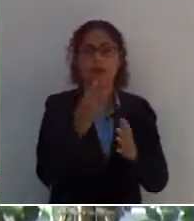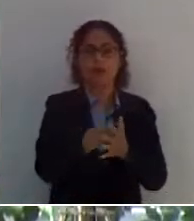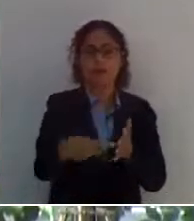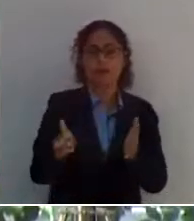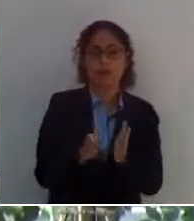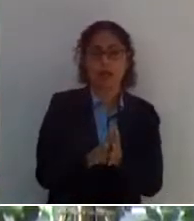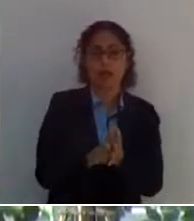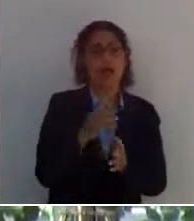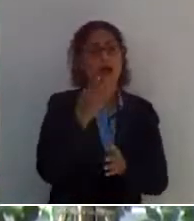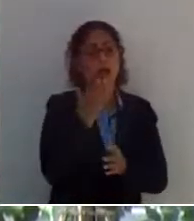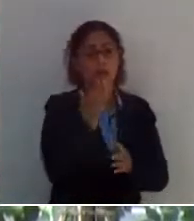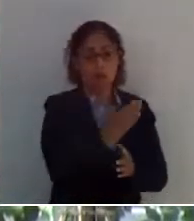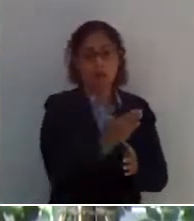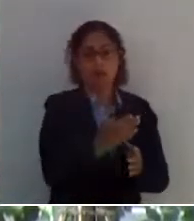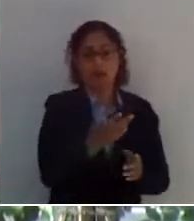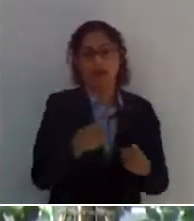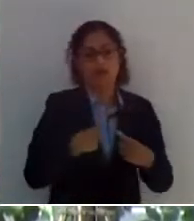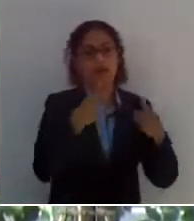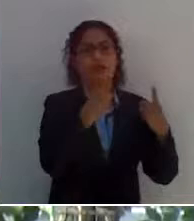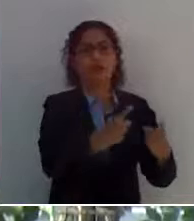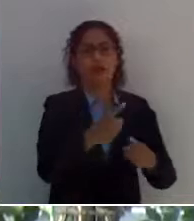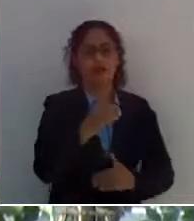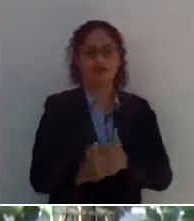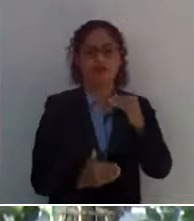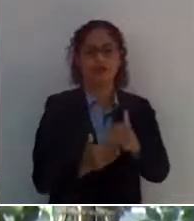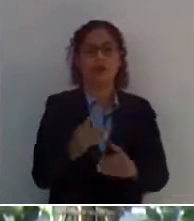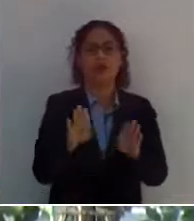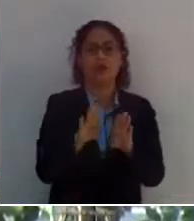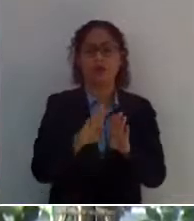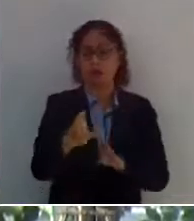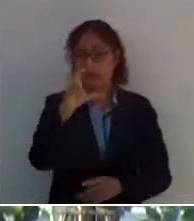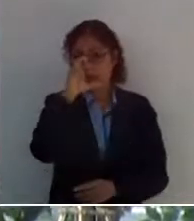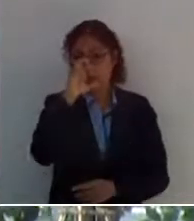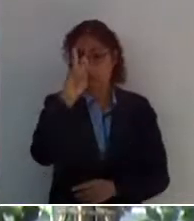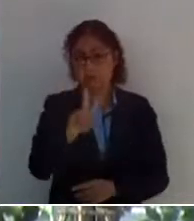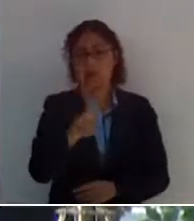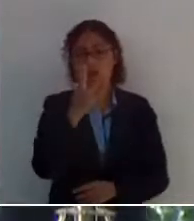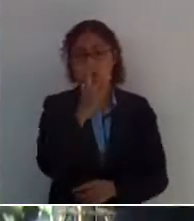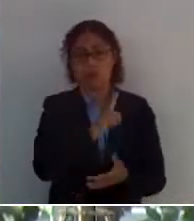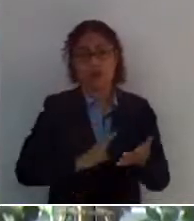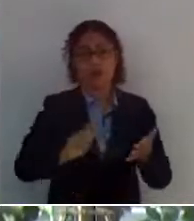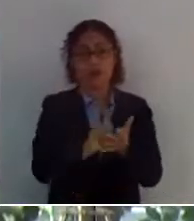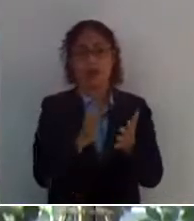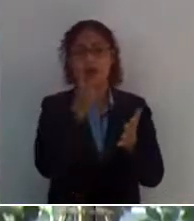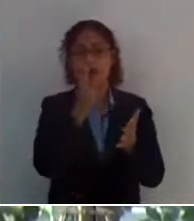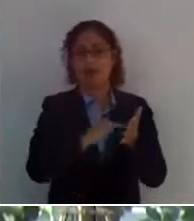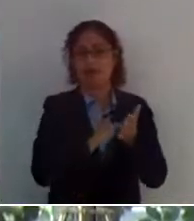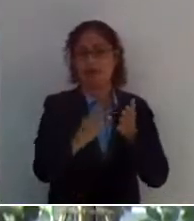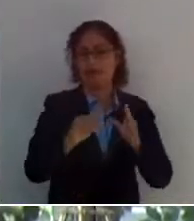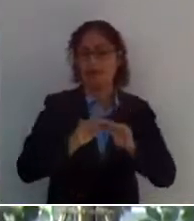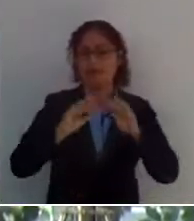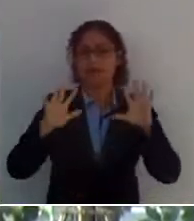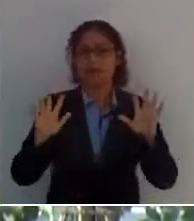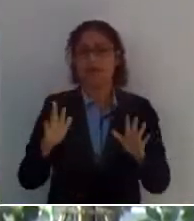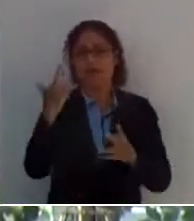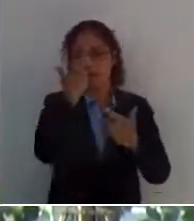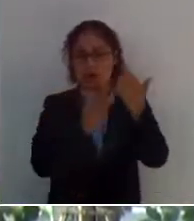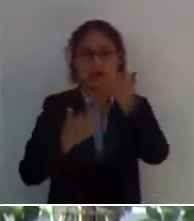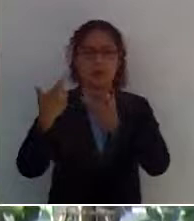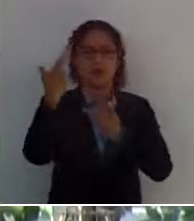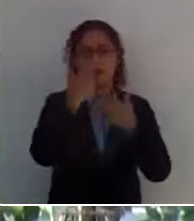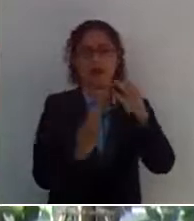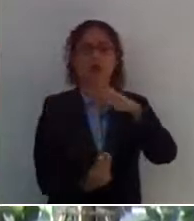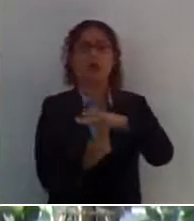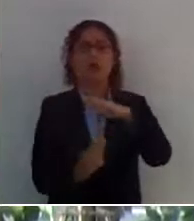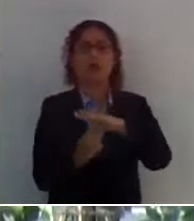Y recalcar que los procedimientos se efectuaron con estricto apego a los lineamientos de transparencia revisados por el Comité